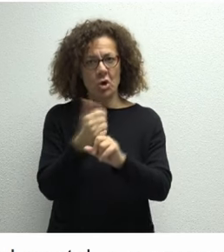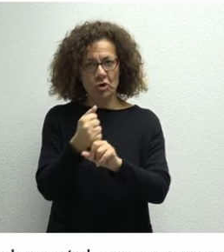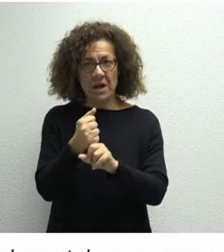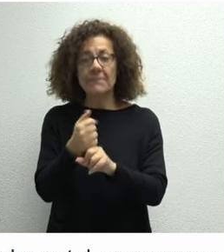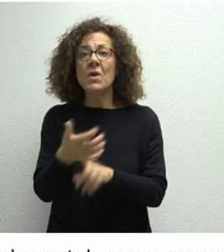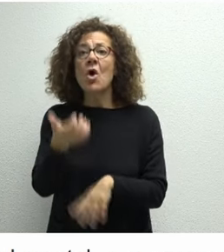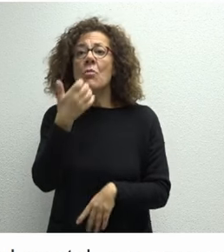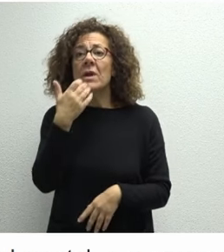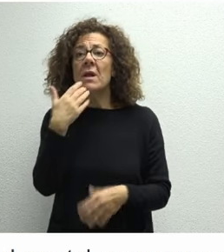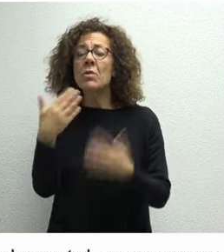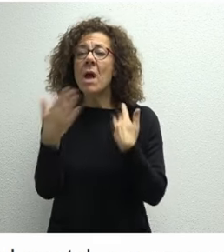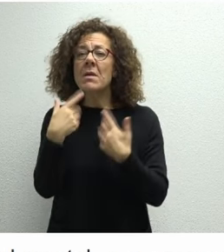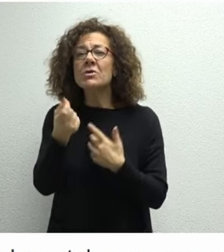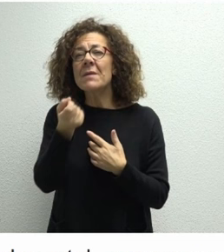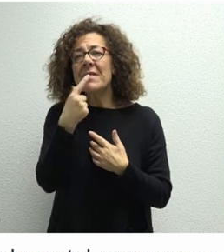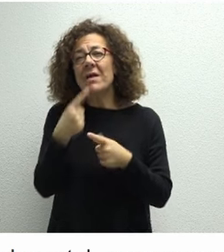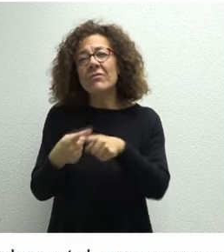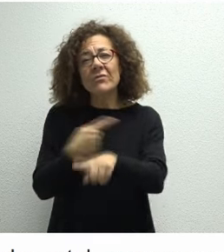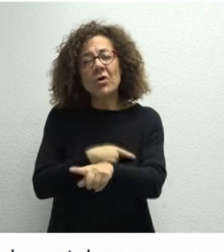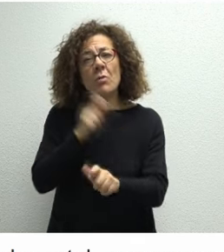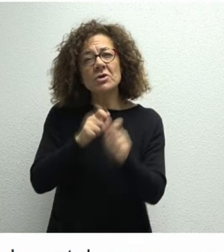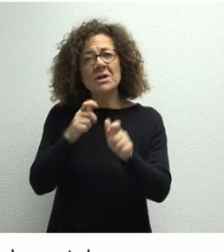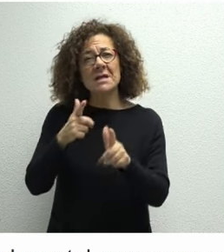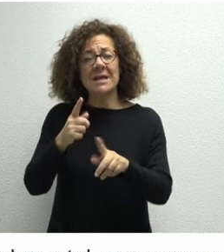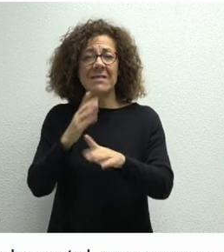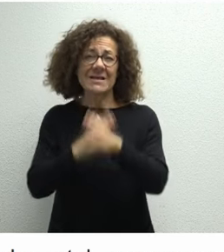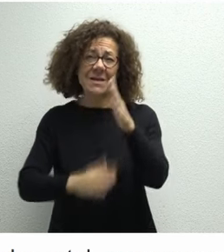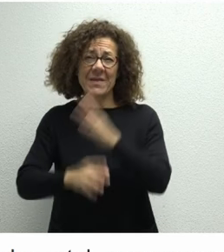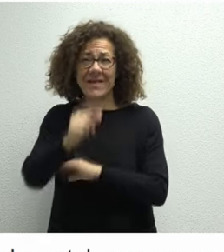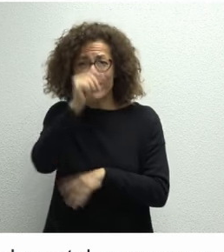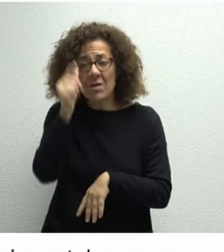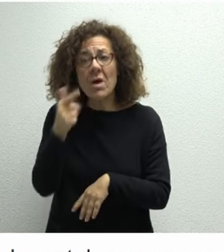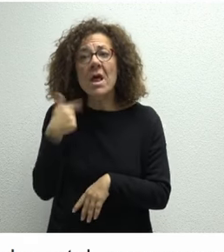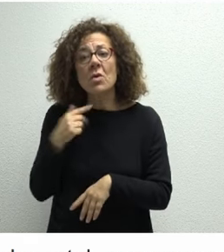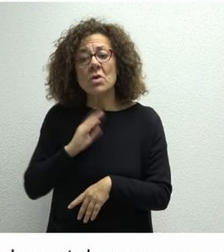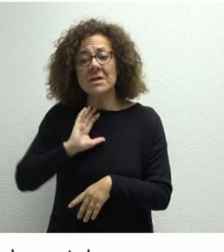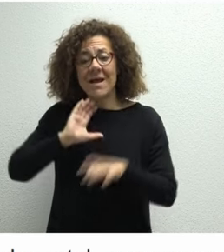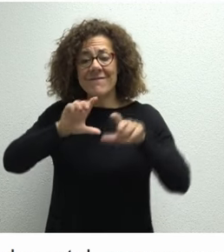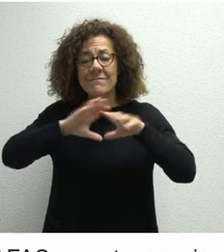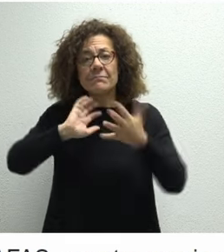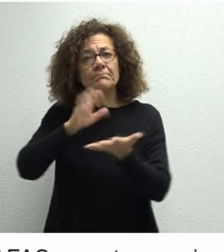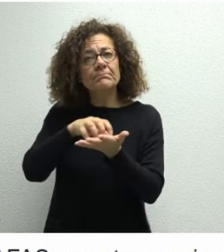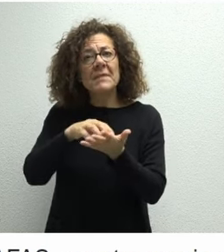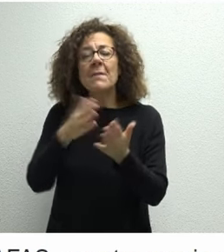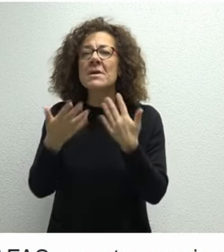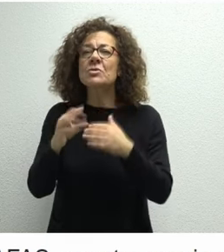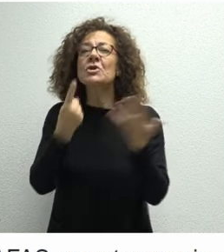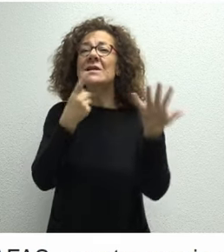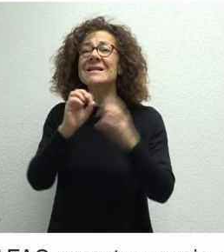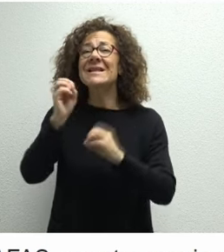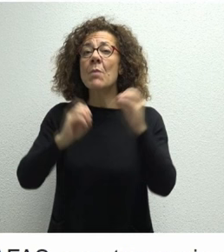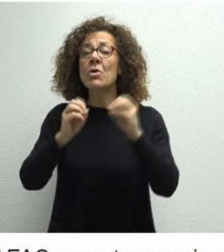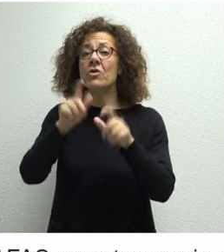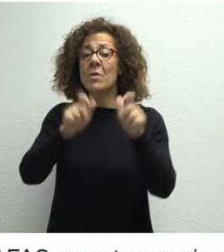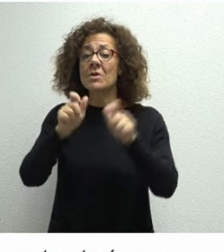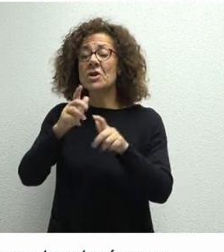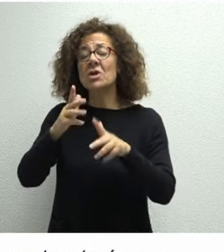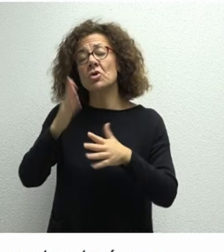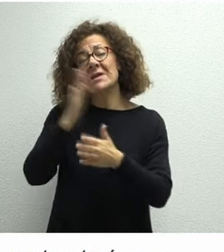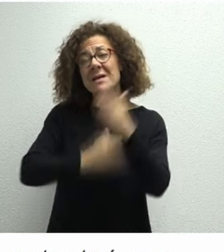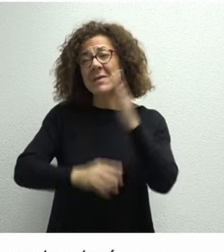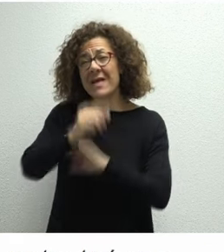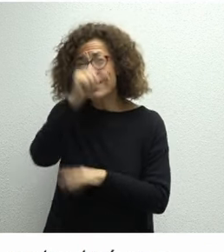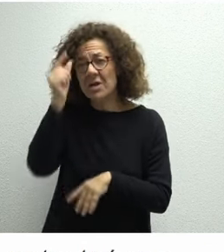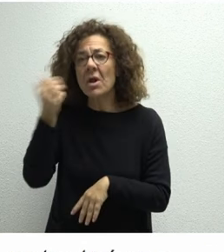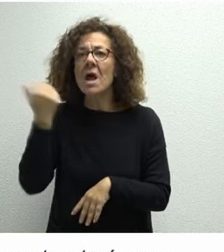ejemplo empezamos a hablar de sobrem medicación en personas conap intelectual nos encontramos en nuestra entidad que en torno al 60 por de personas con discapacidad intelectual